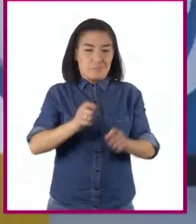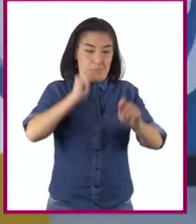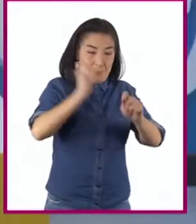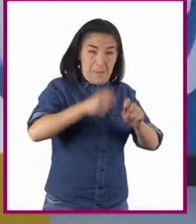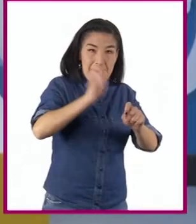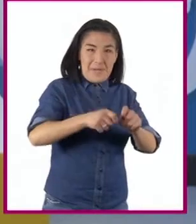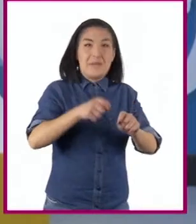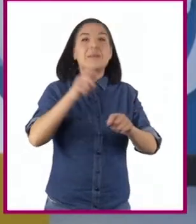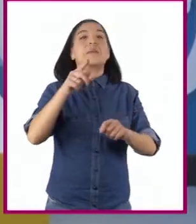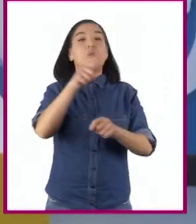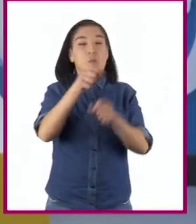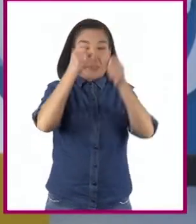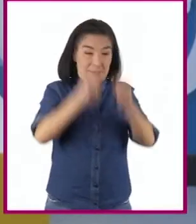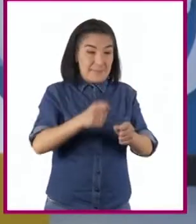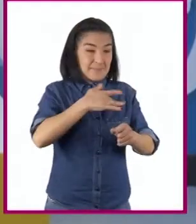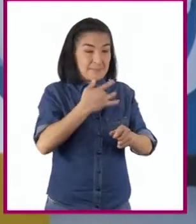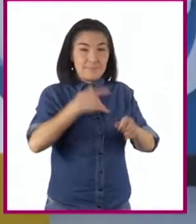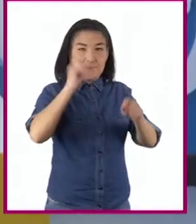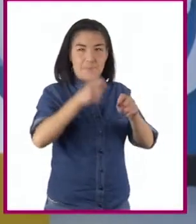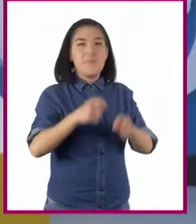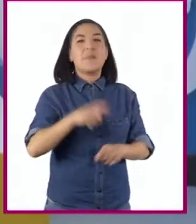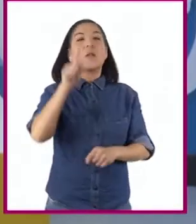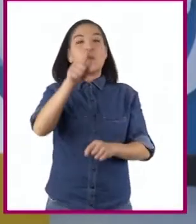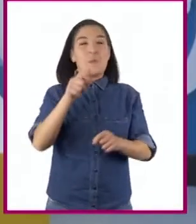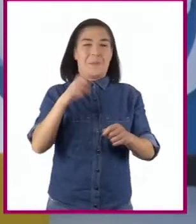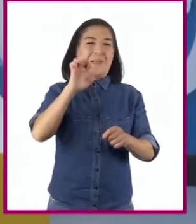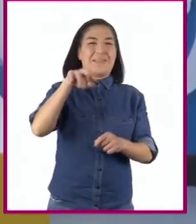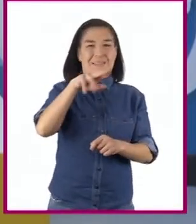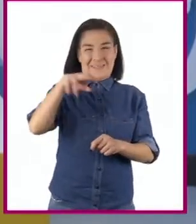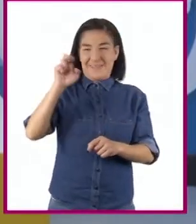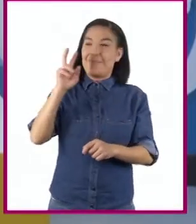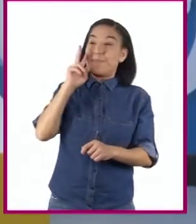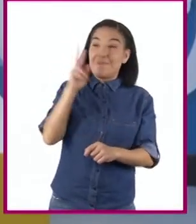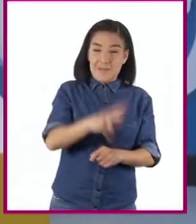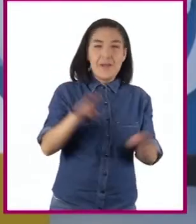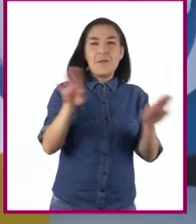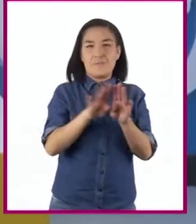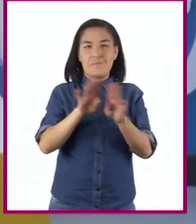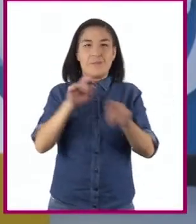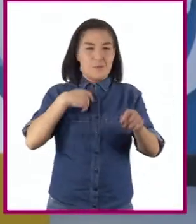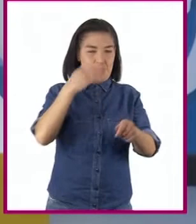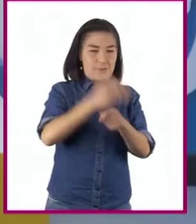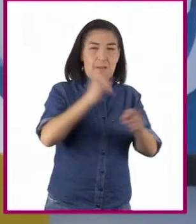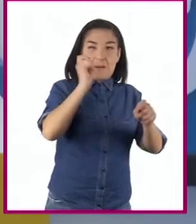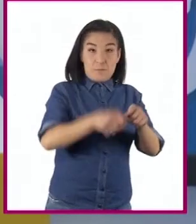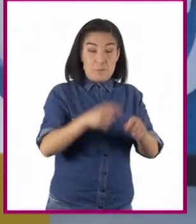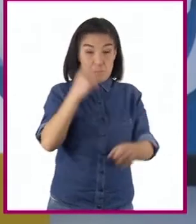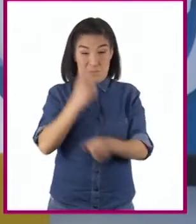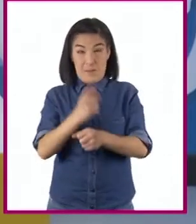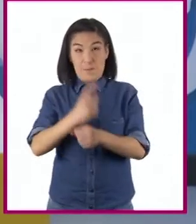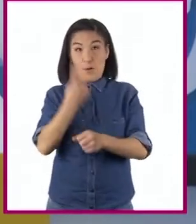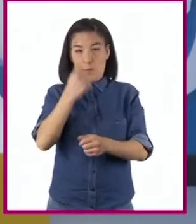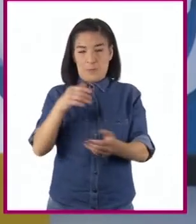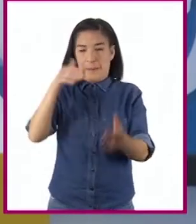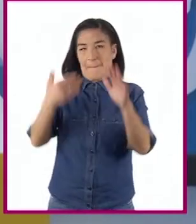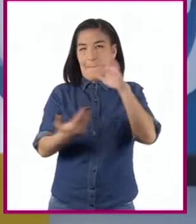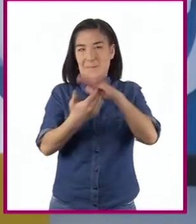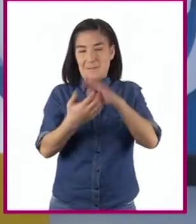fijo. Enrique, observa cómo voy a colocar los clavos restantes. Primero, uno sobre la mesa.